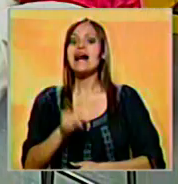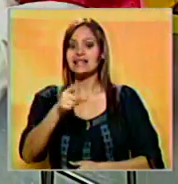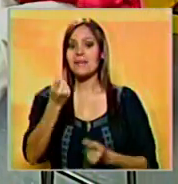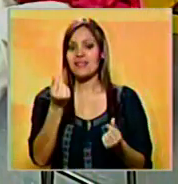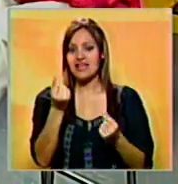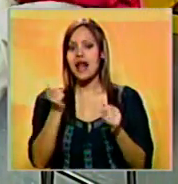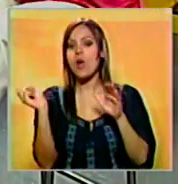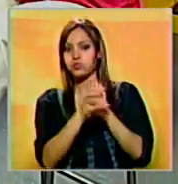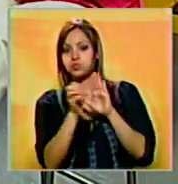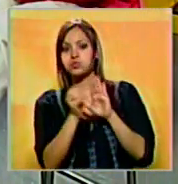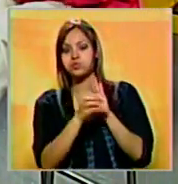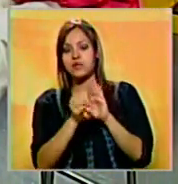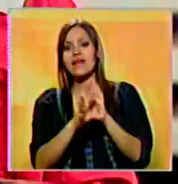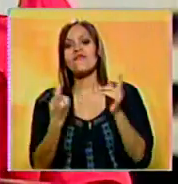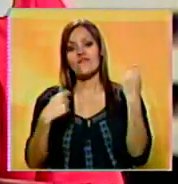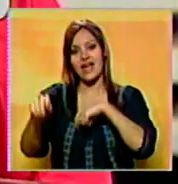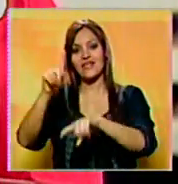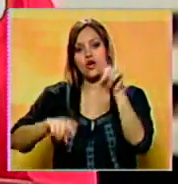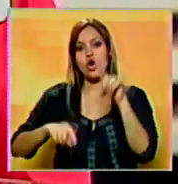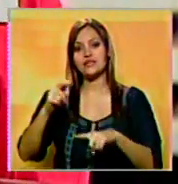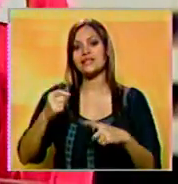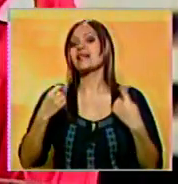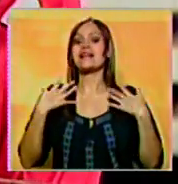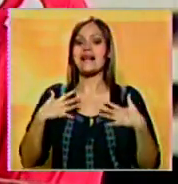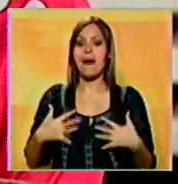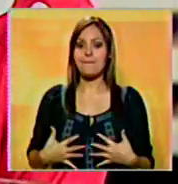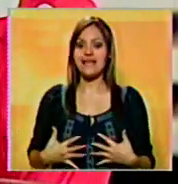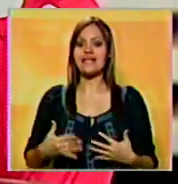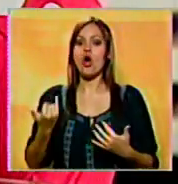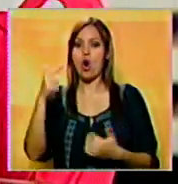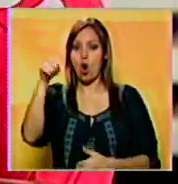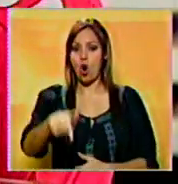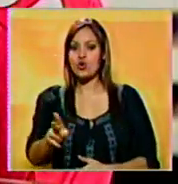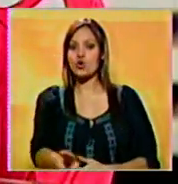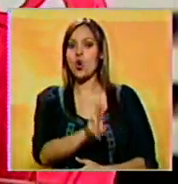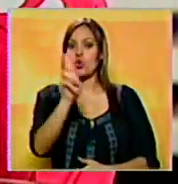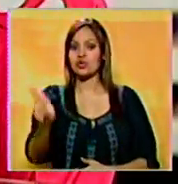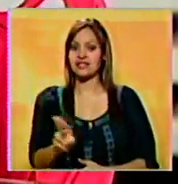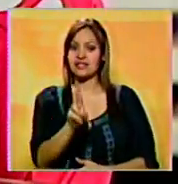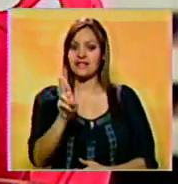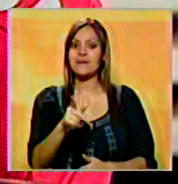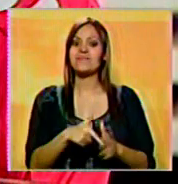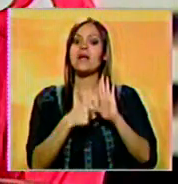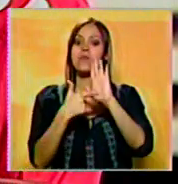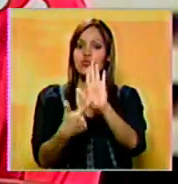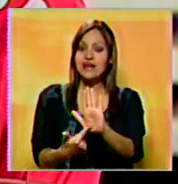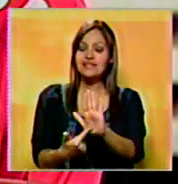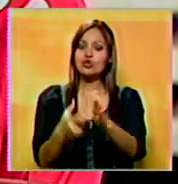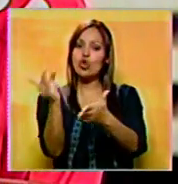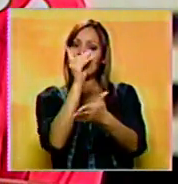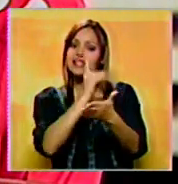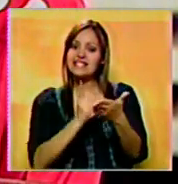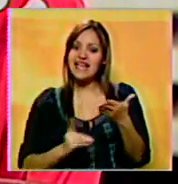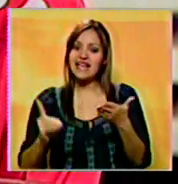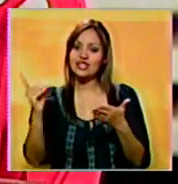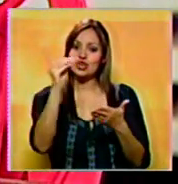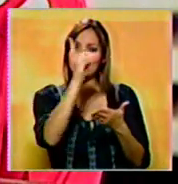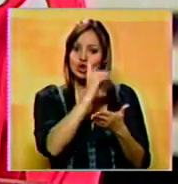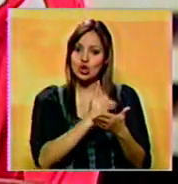recaudación como organización. Esta camisa que estoy, esta blusa que estoy ahorita mostrando, es un diseño de